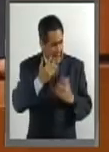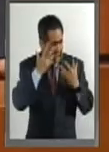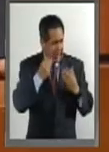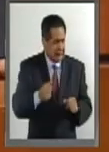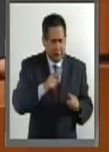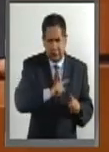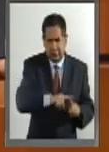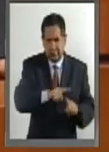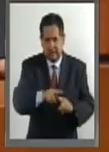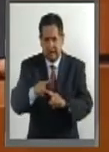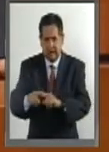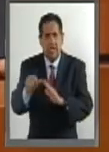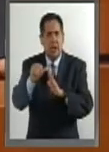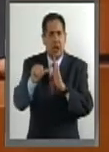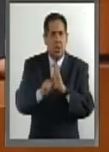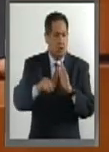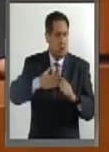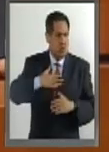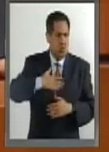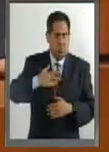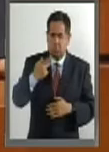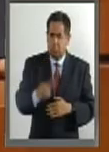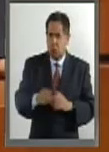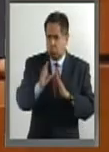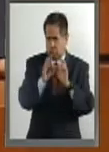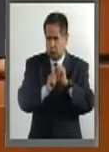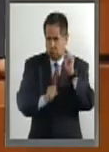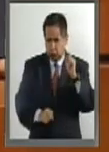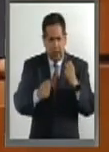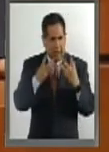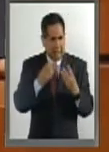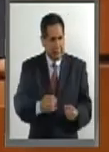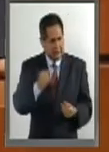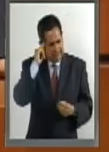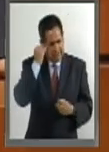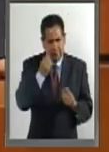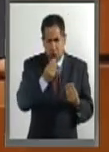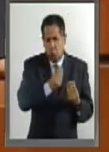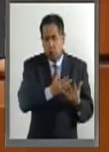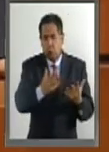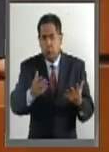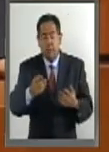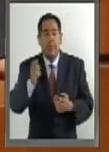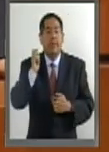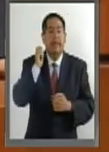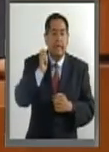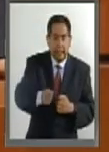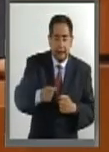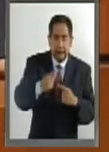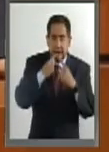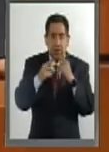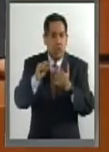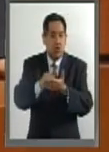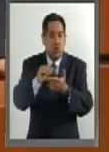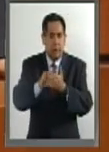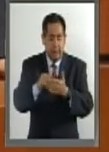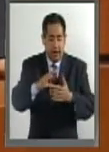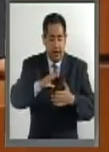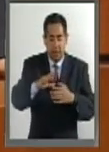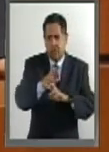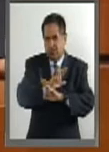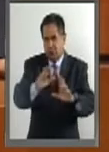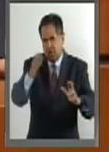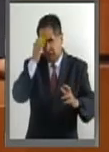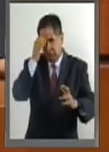refiere el artículo 2 de nuestra Constitución, en relación a mantener el